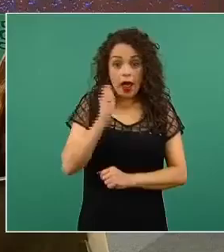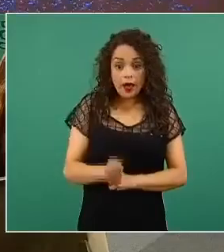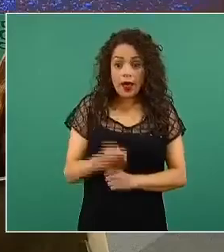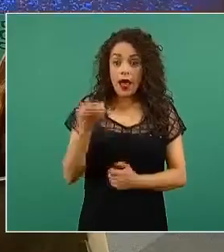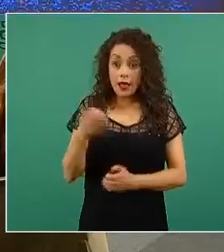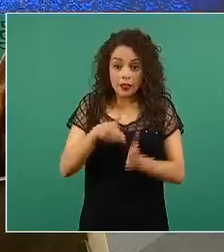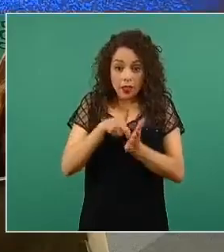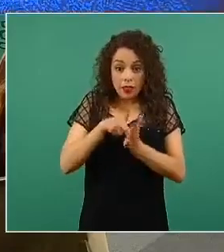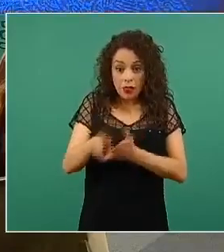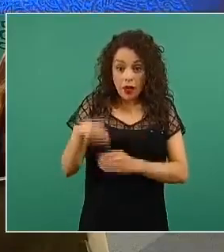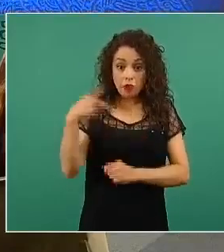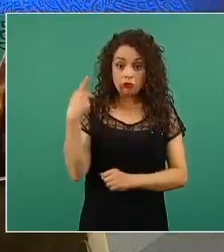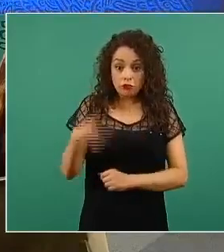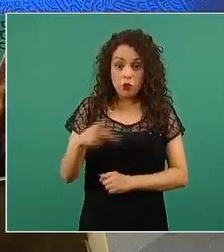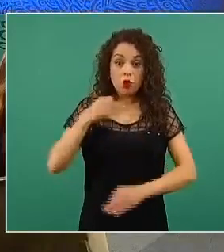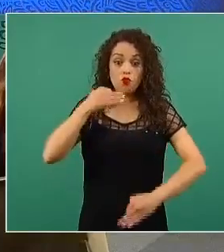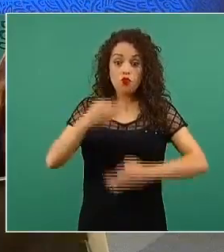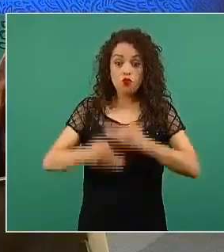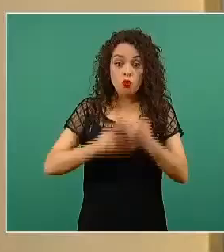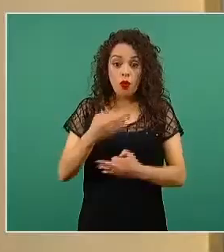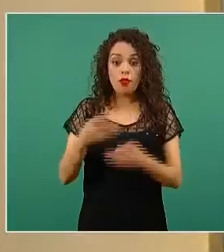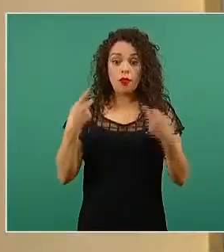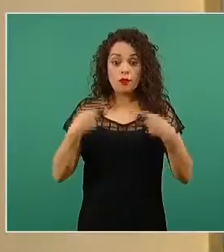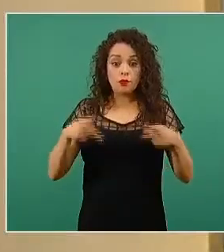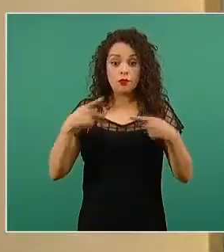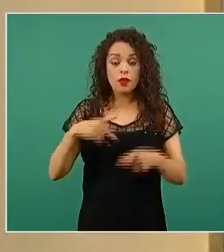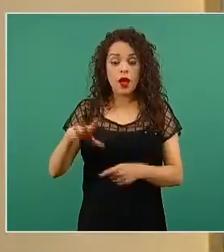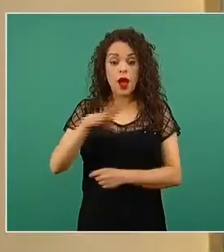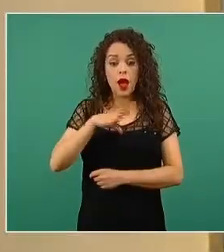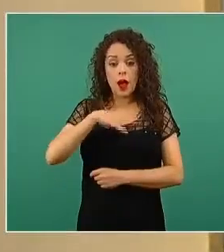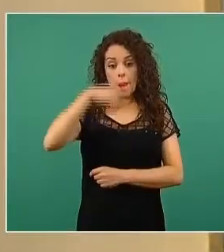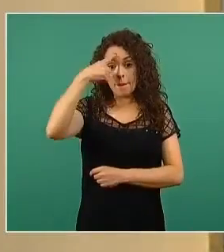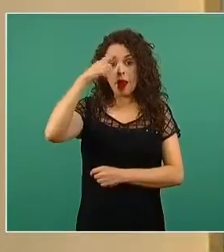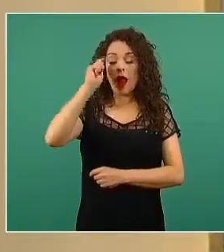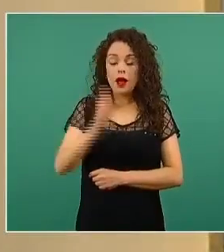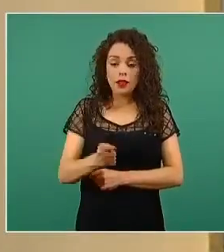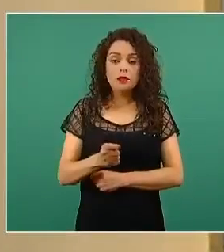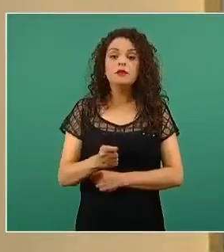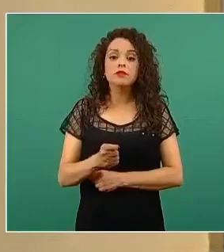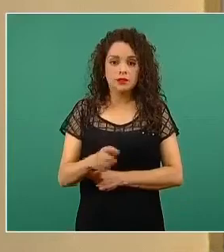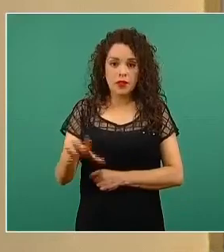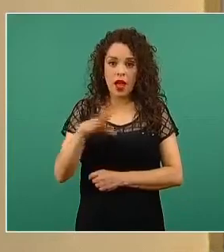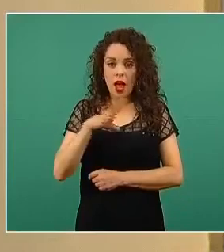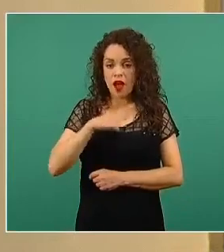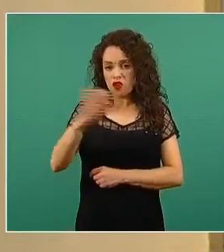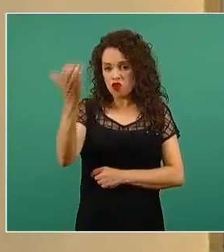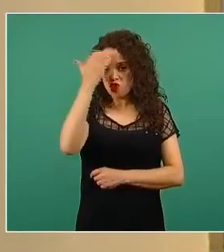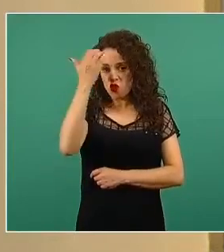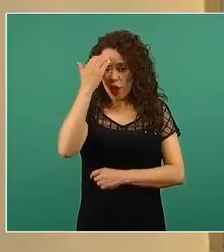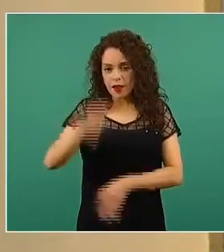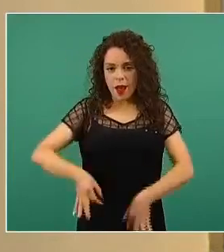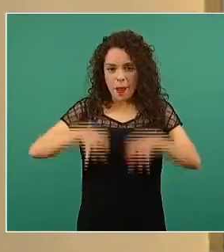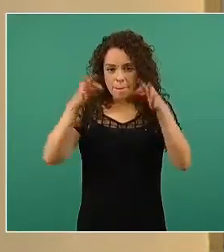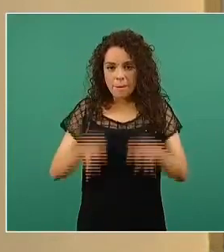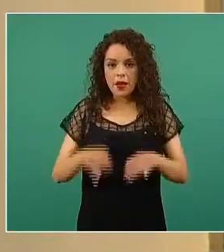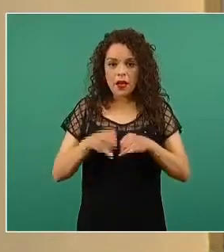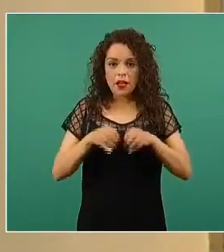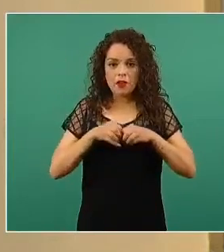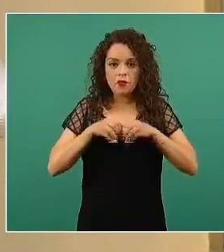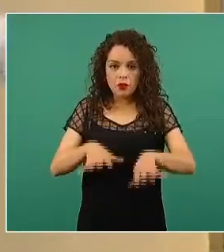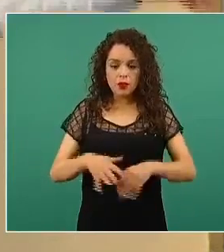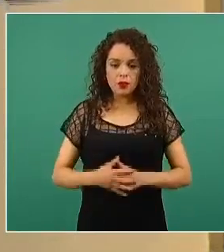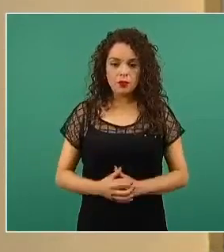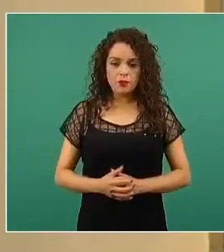este derecho que todas y todas tenemos a estar bien informados, a estar bien